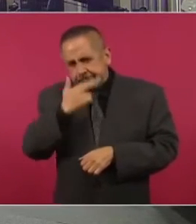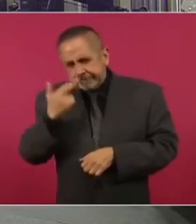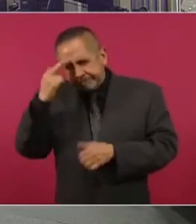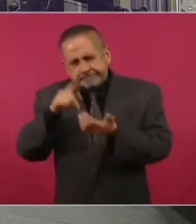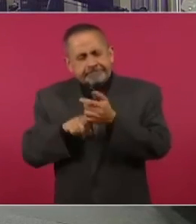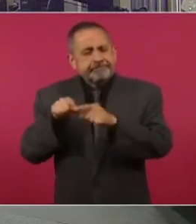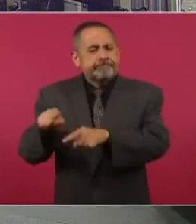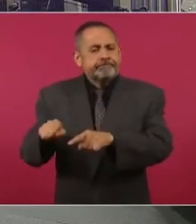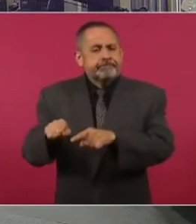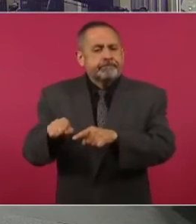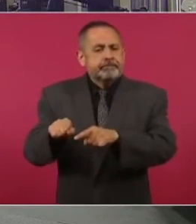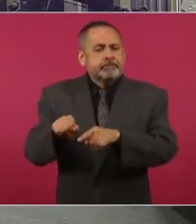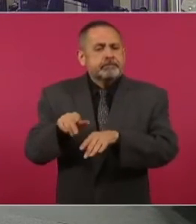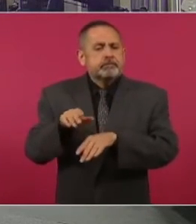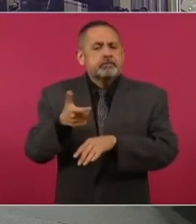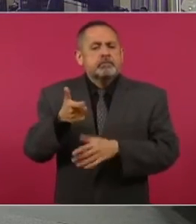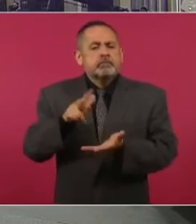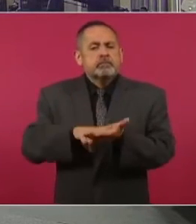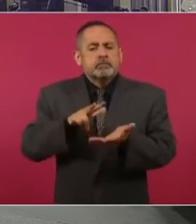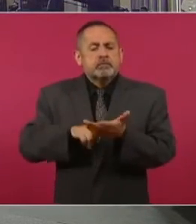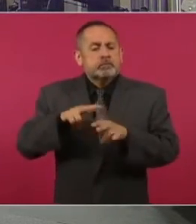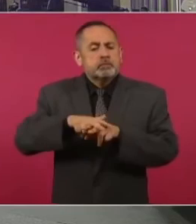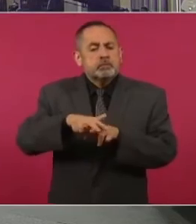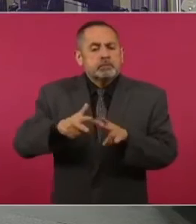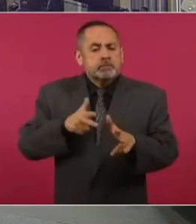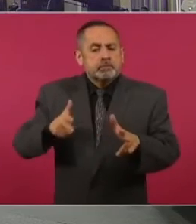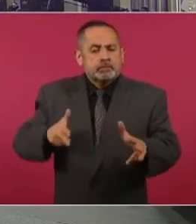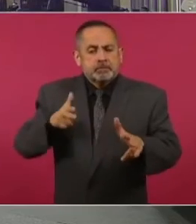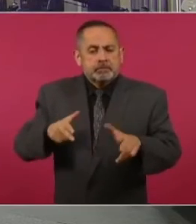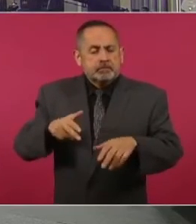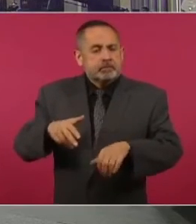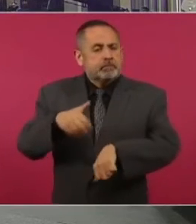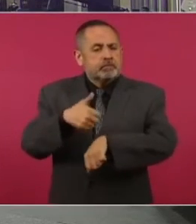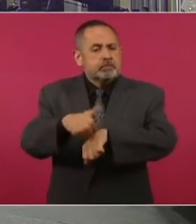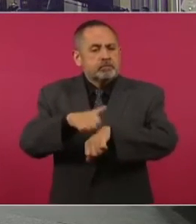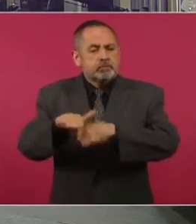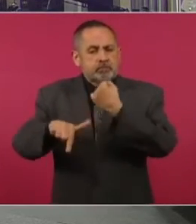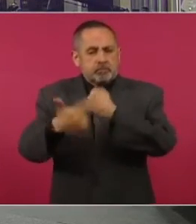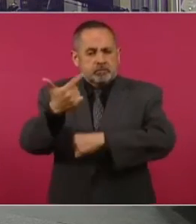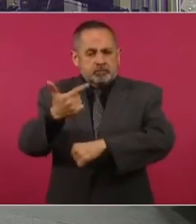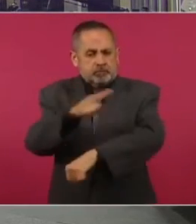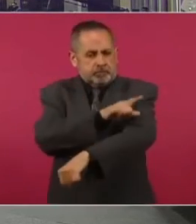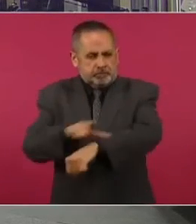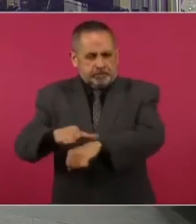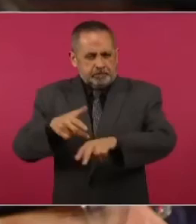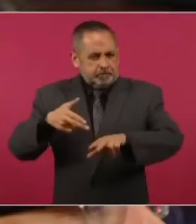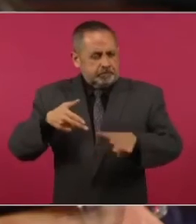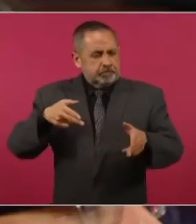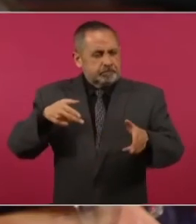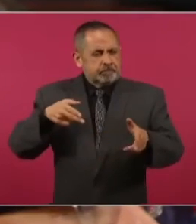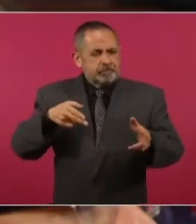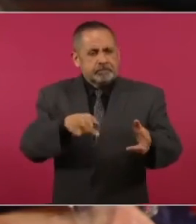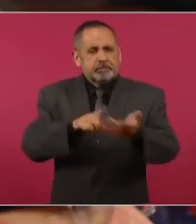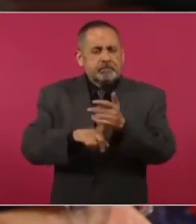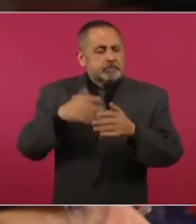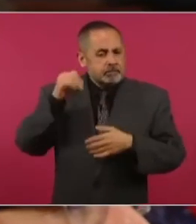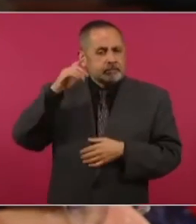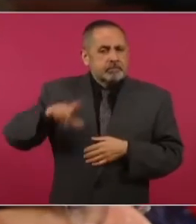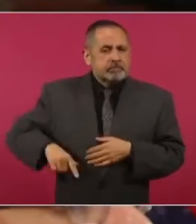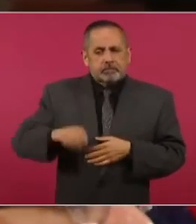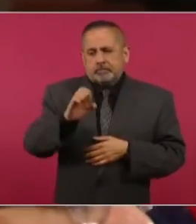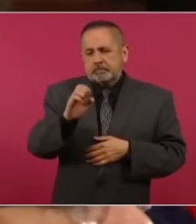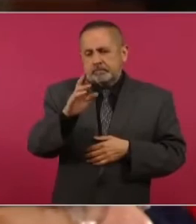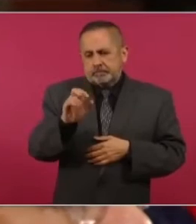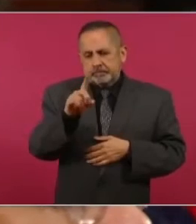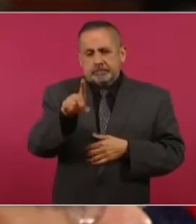tema del sobrecosto en los trenes de la línea 12. Esto ocurrió en el gobierno de Marcelo Ebrard y se calcula